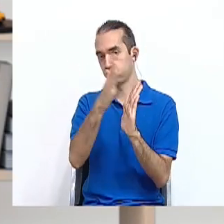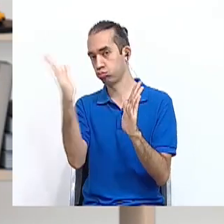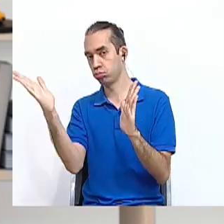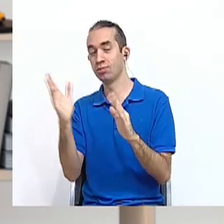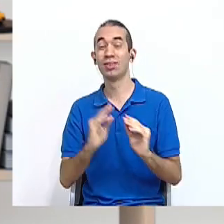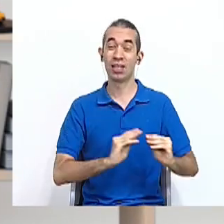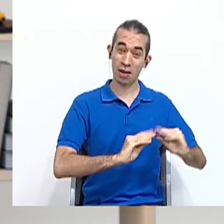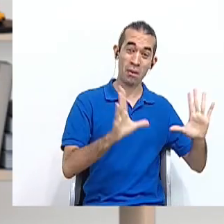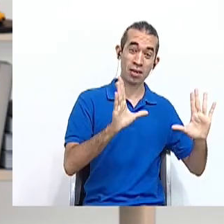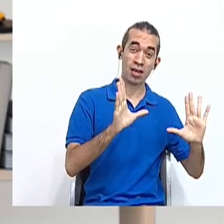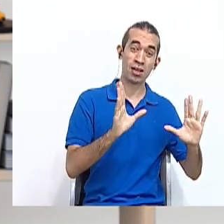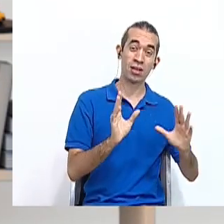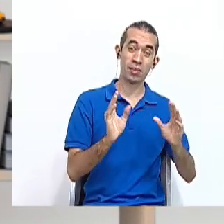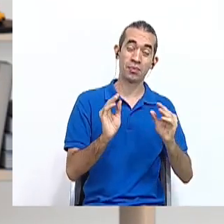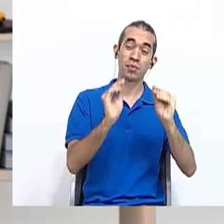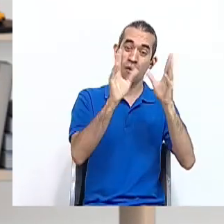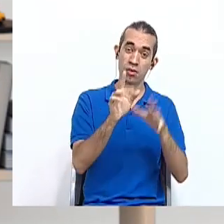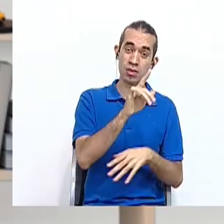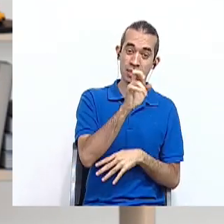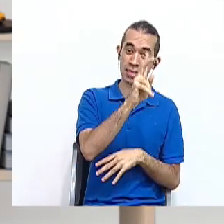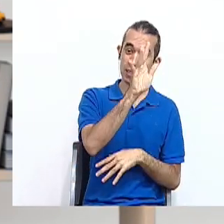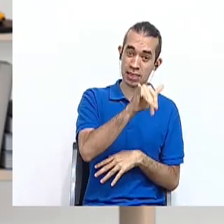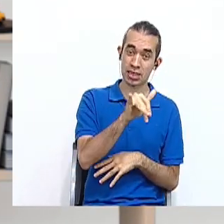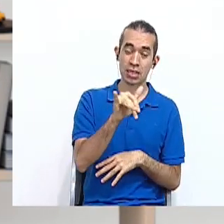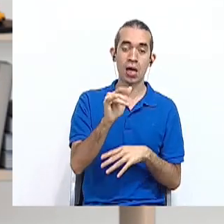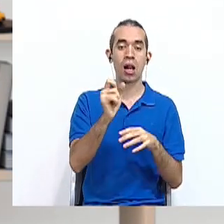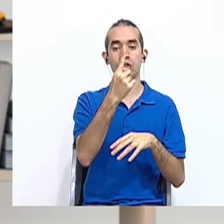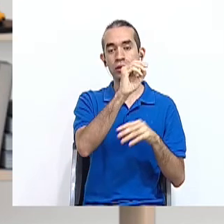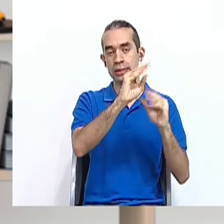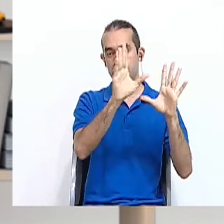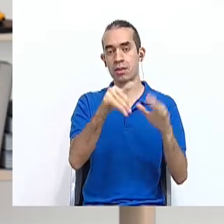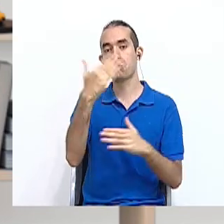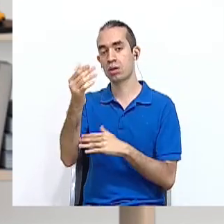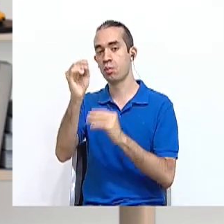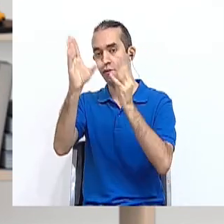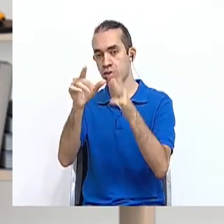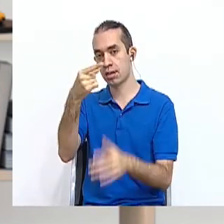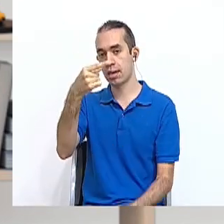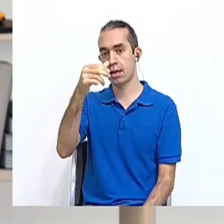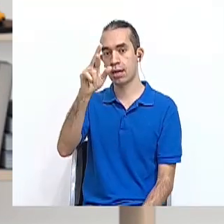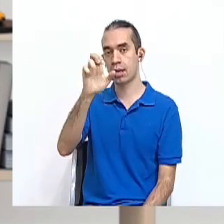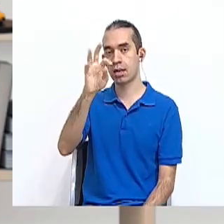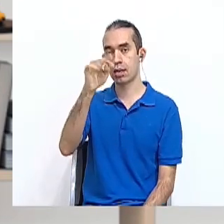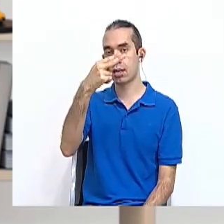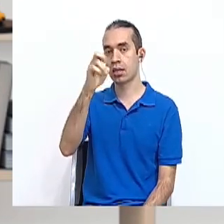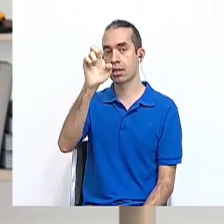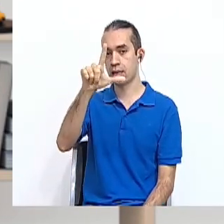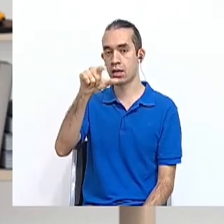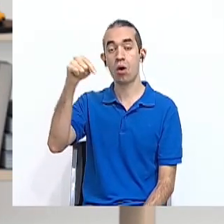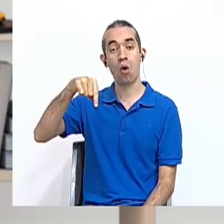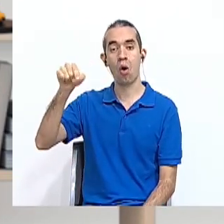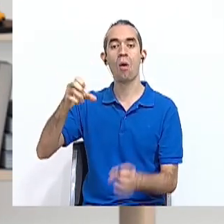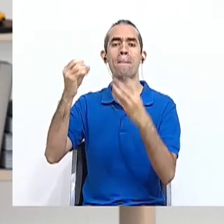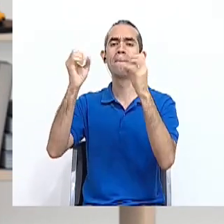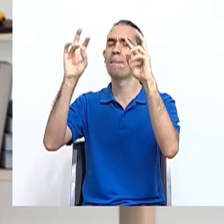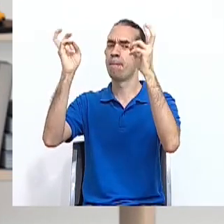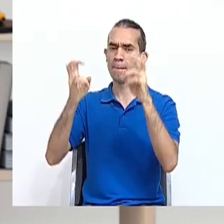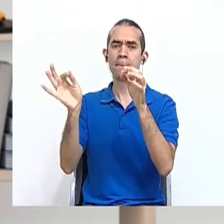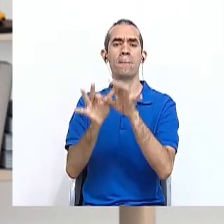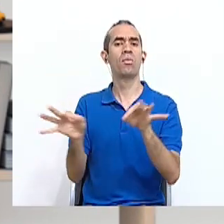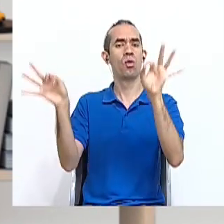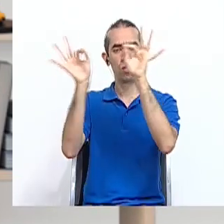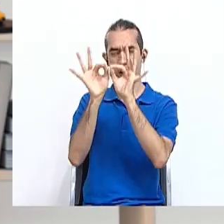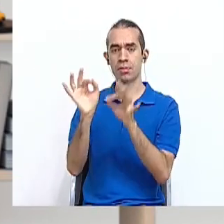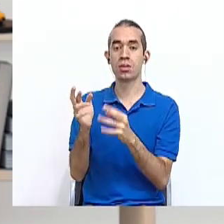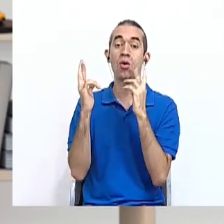la mañana tenemos a la profe Sei a las 11 de la mañana y luego vamos con la profesora Gretel, que hoy tiene muchos temas importantes